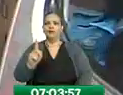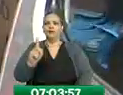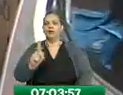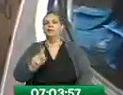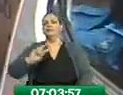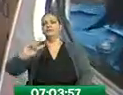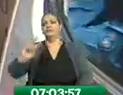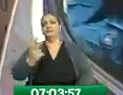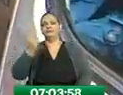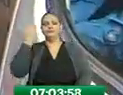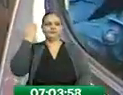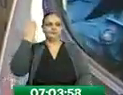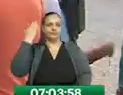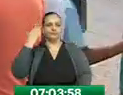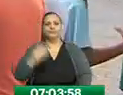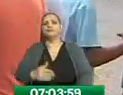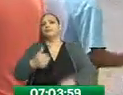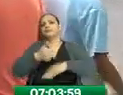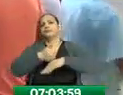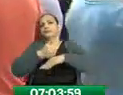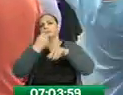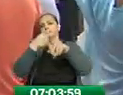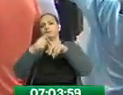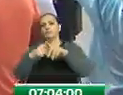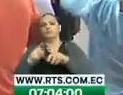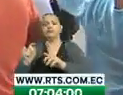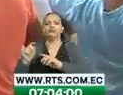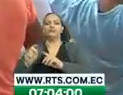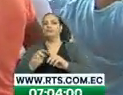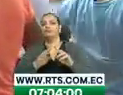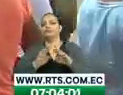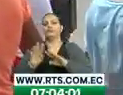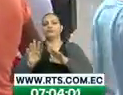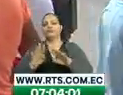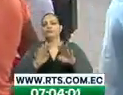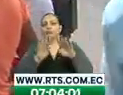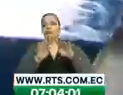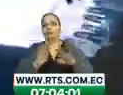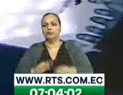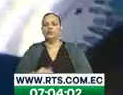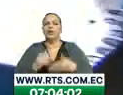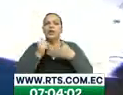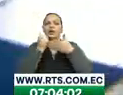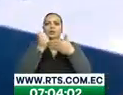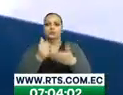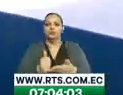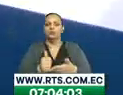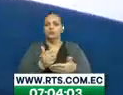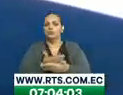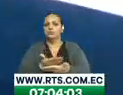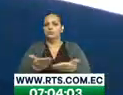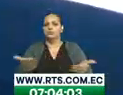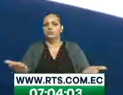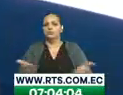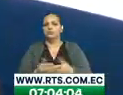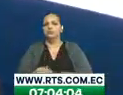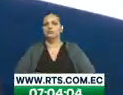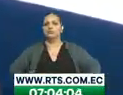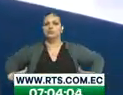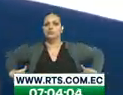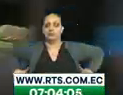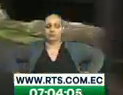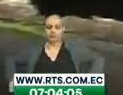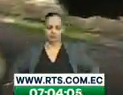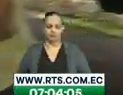algunos concejales llegaron para empezar con las acciones anticoronavirus. La idea es evitar que exista propagación del mismo. Por